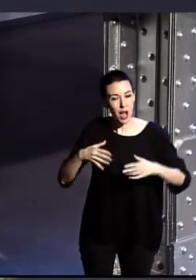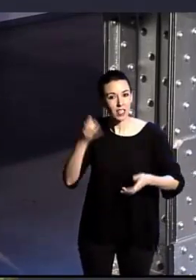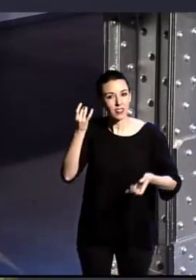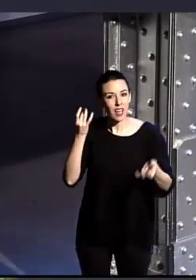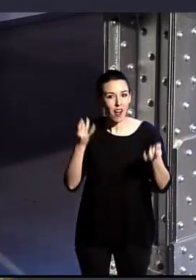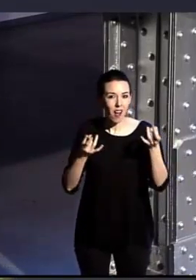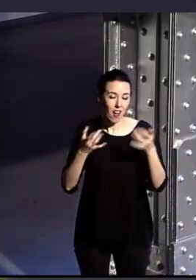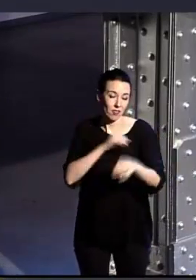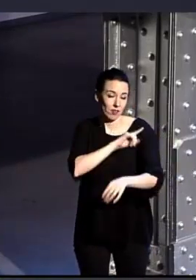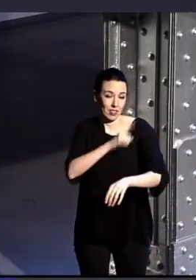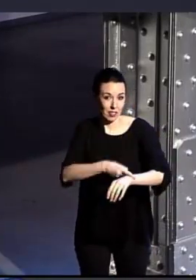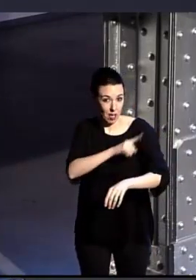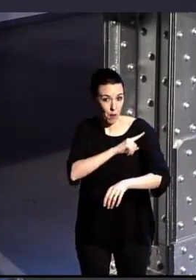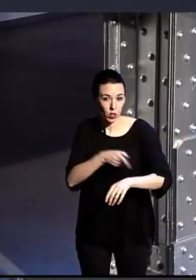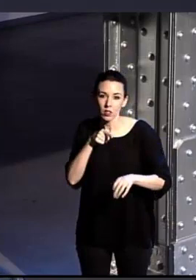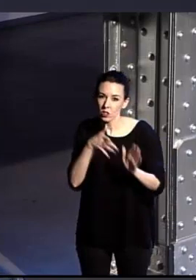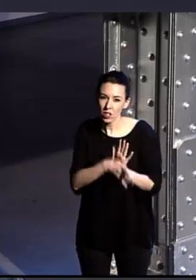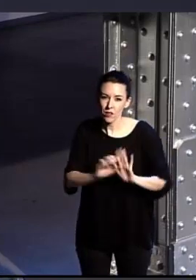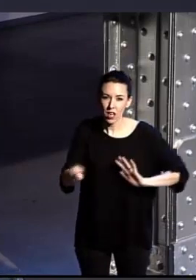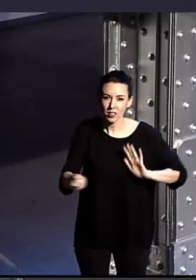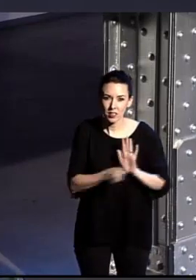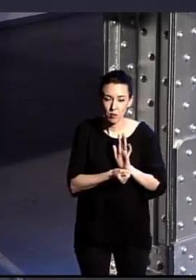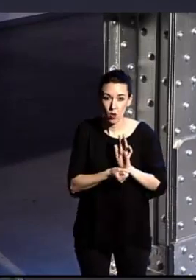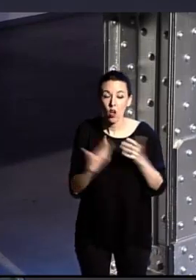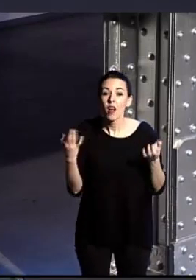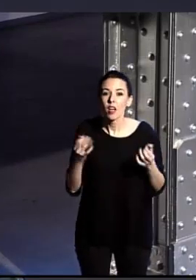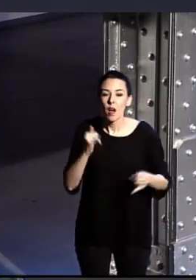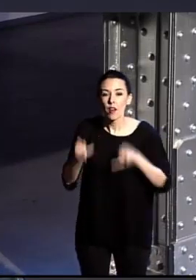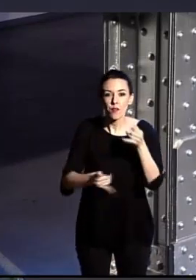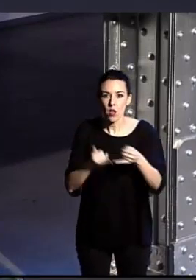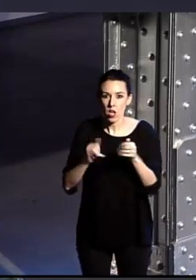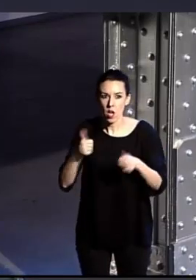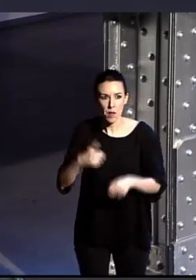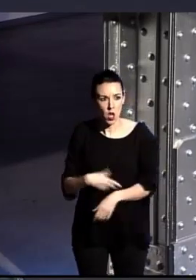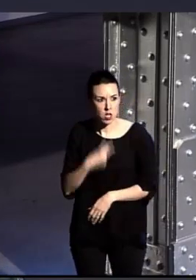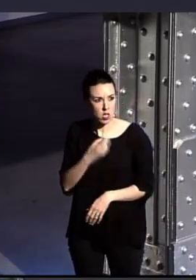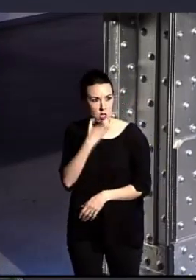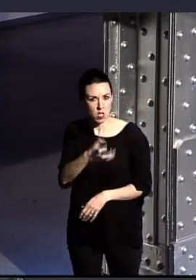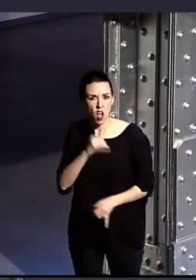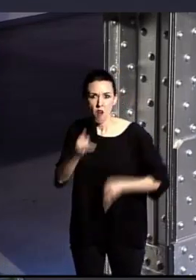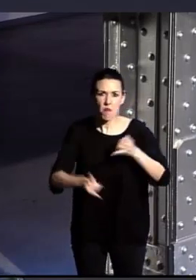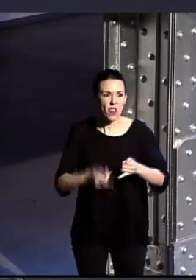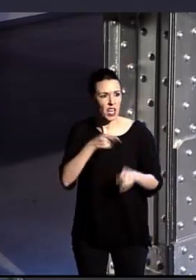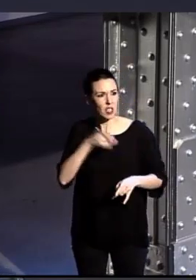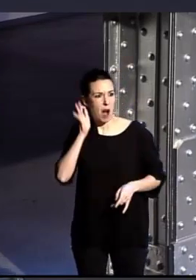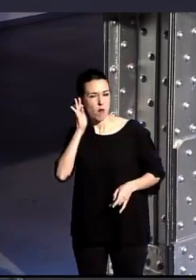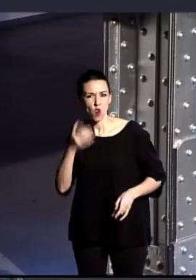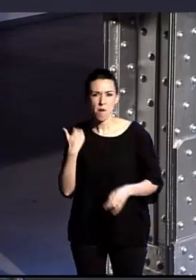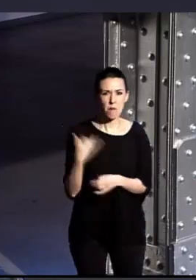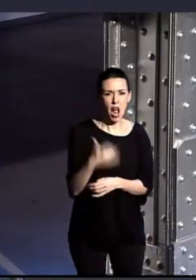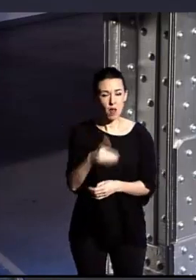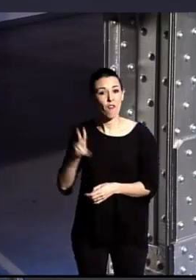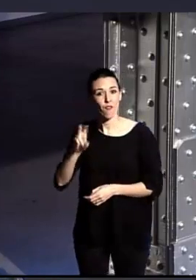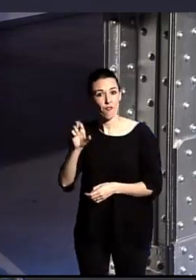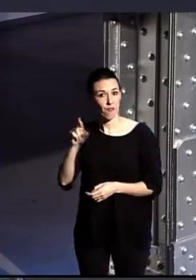todo un símbolo. Entonces, bueno, ¿qué pasa con lo de la bici? Pues que enseguida surgen voces que dicen que la bicicleta para la mujer es muy mala, entre ellas